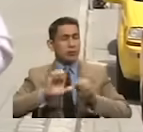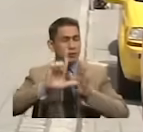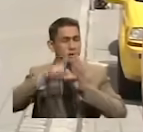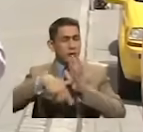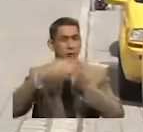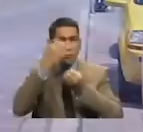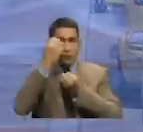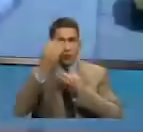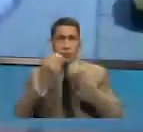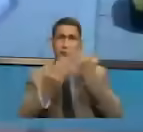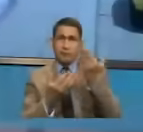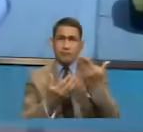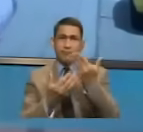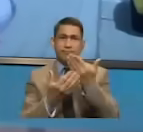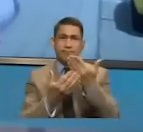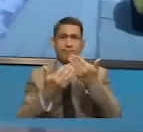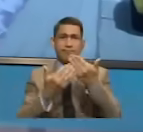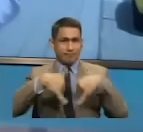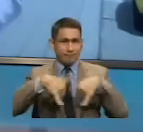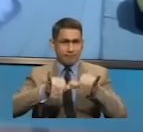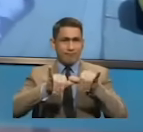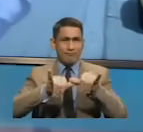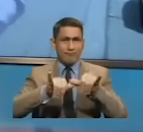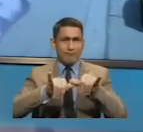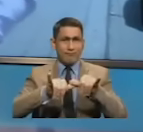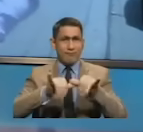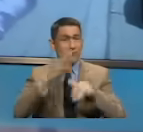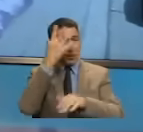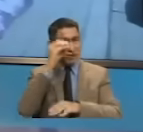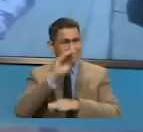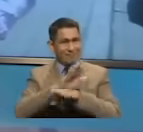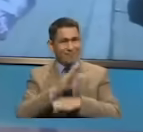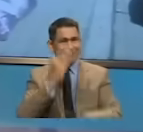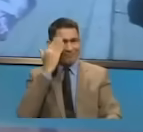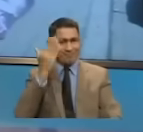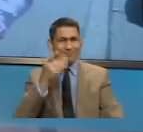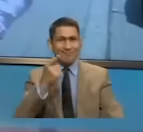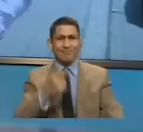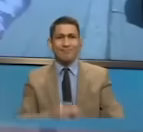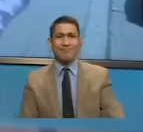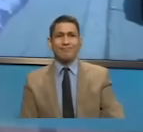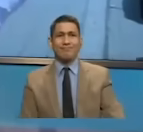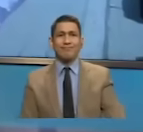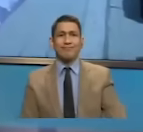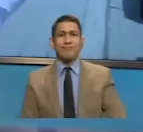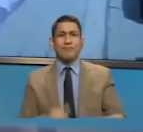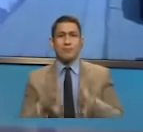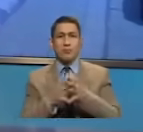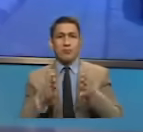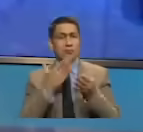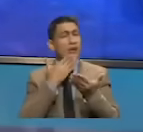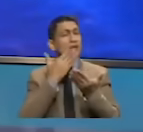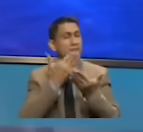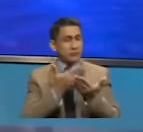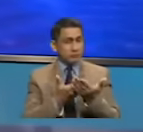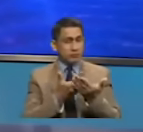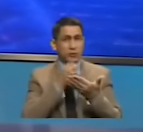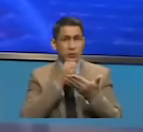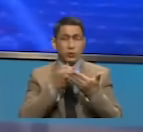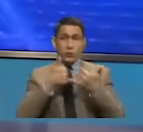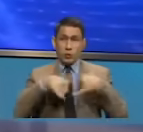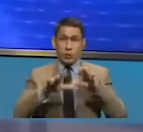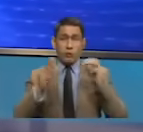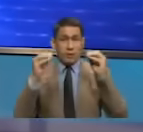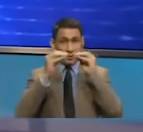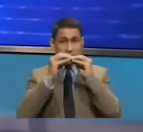de primera mano la información. Hasta aquí el informe, compañeros, amigos televidentes. Muy buenas tardes. Muy buenas tardes. Muchísimas gracias, Daniel, por tu reporte. Seguimos con